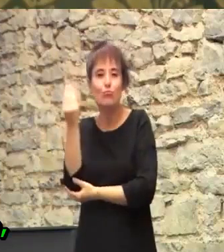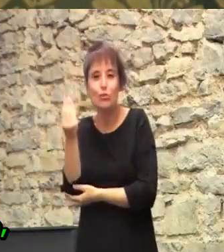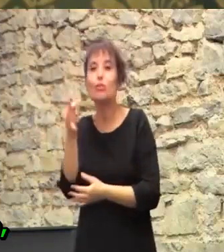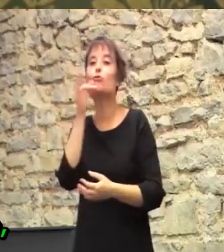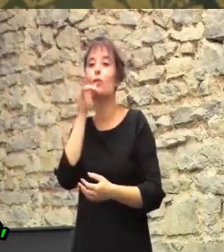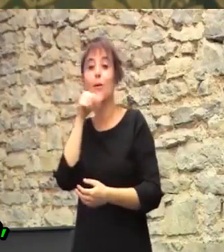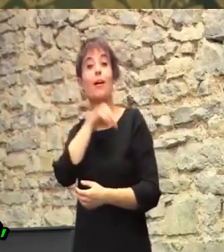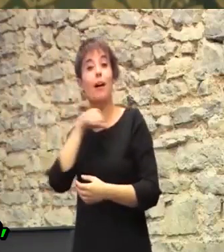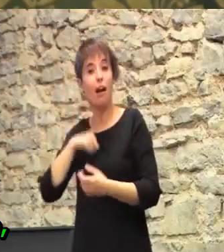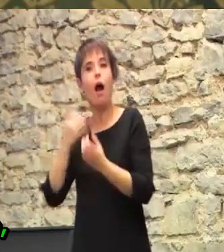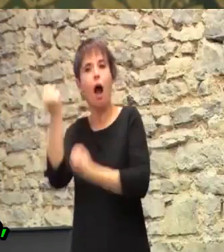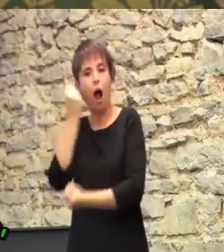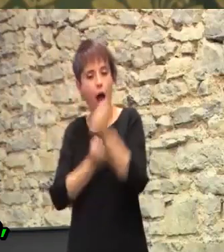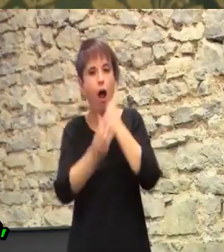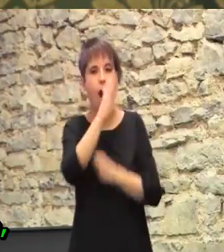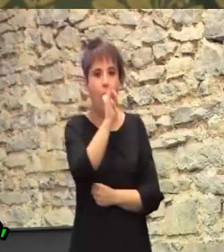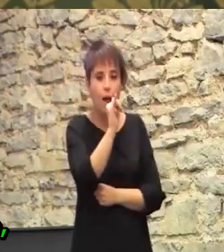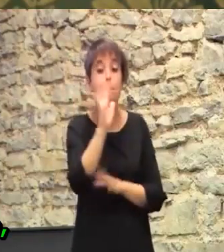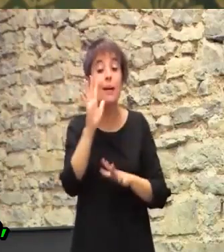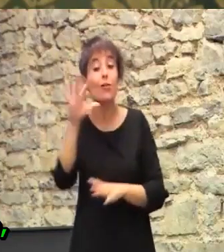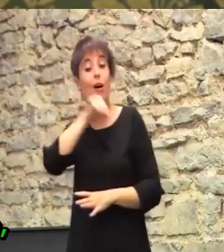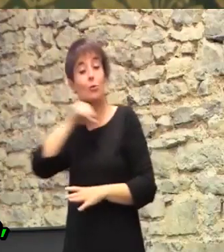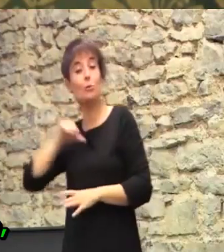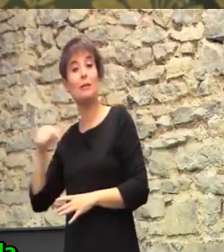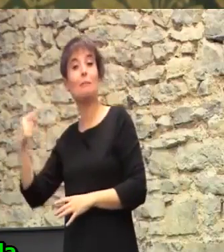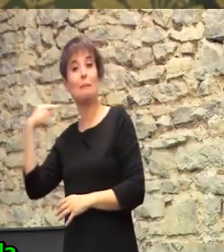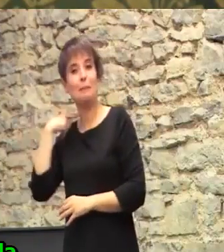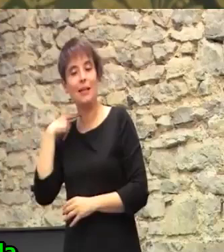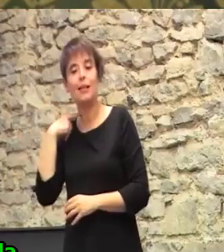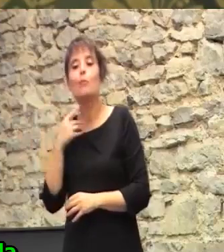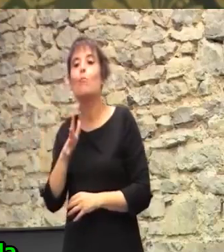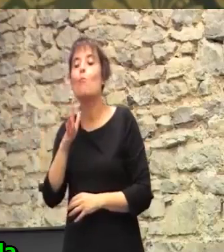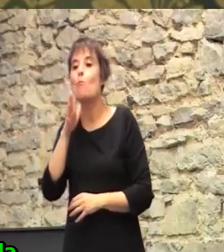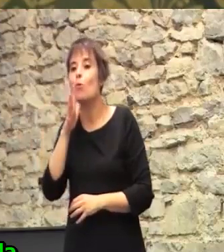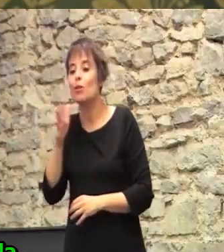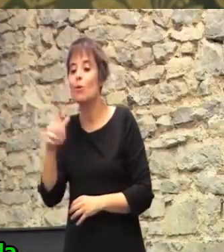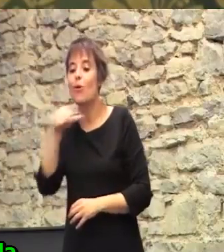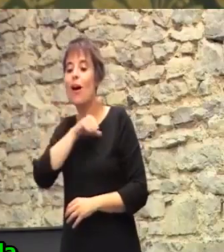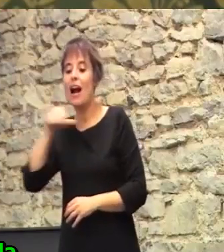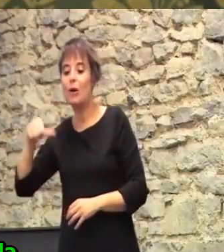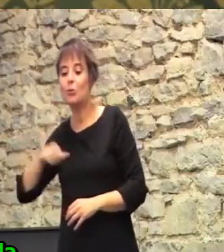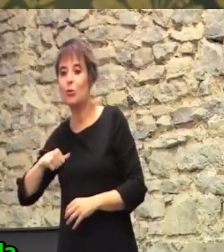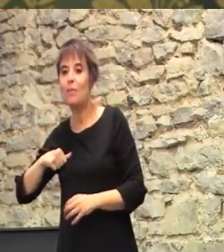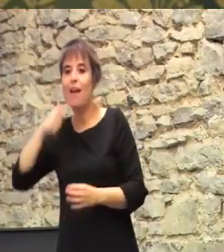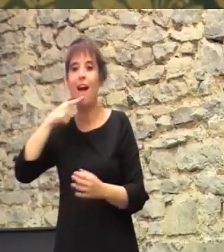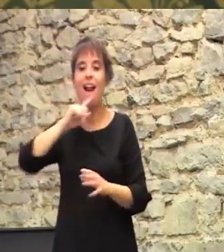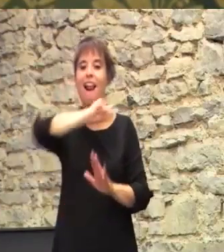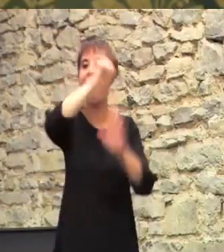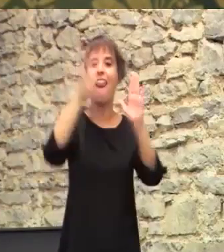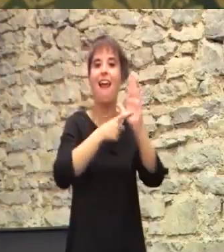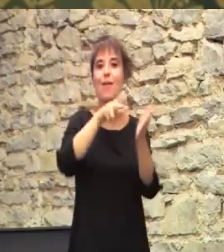teniendo independencia económica pierden su autonomía es porque la autonomía no está legitimada